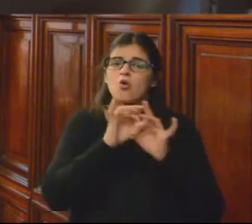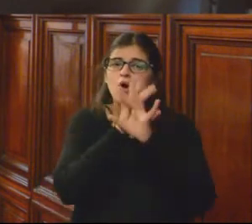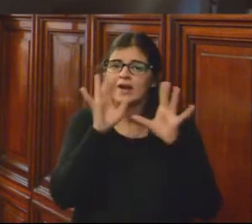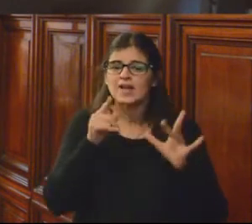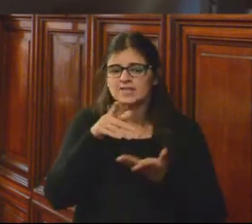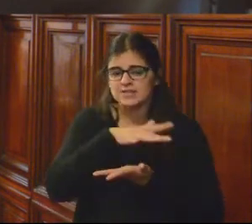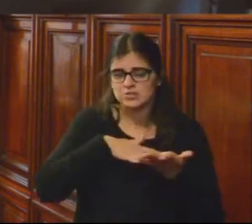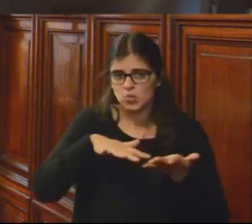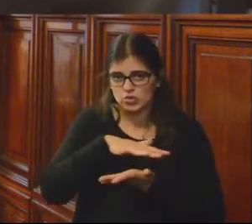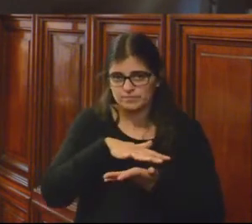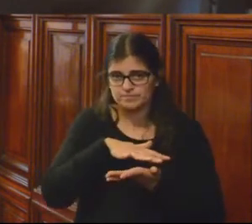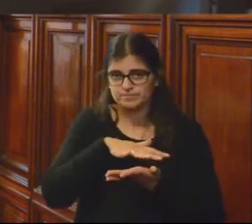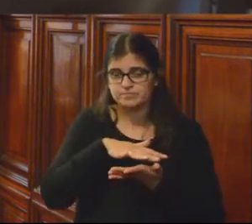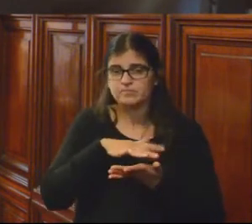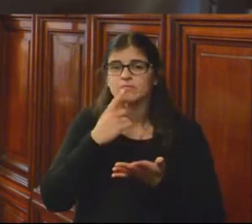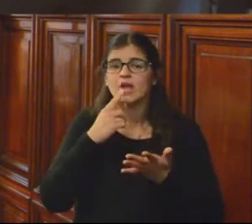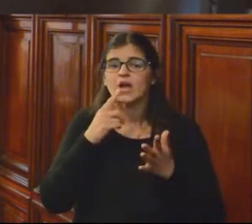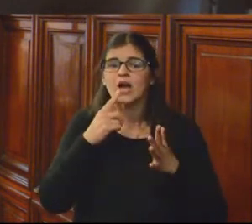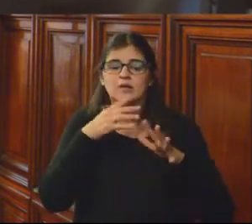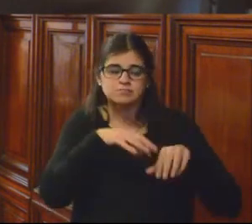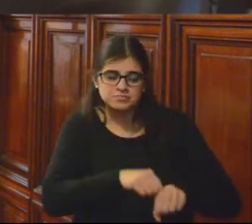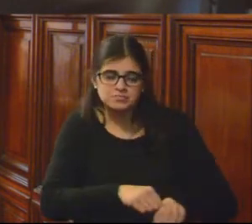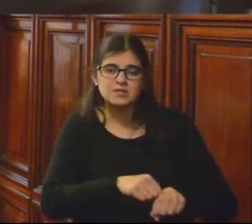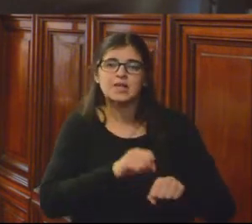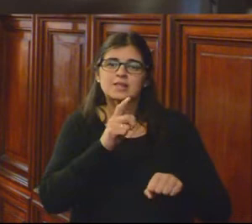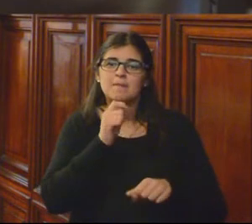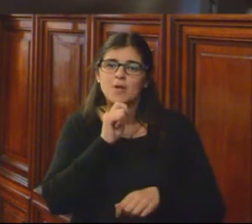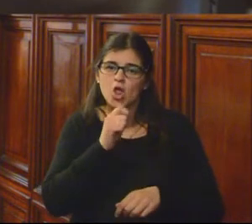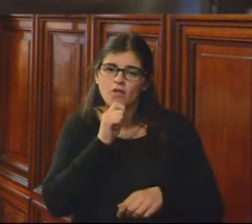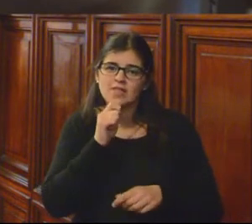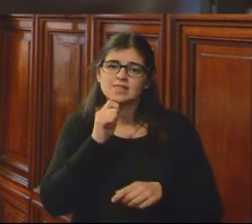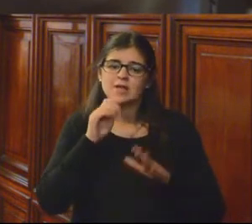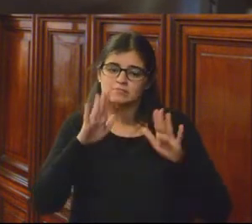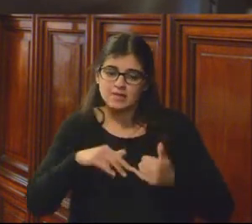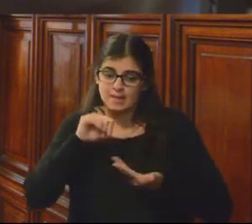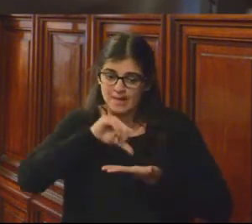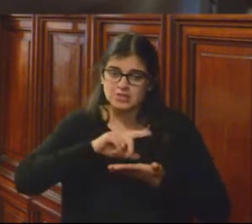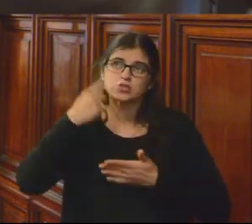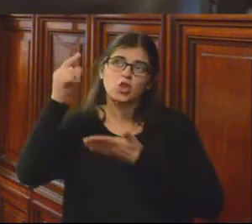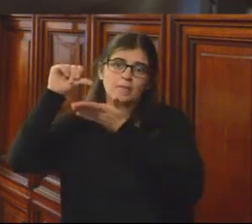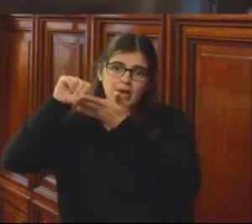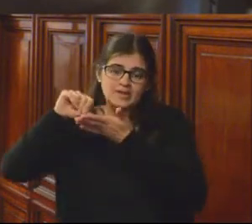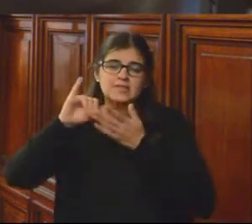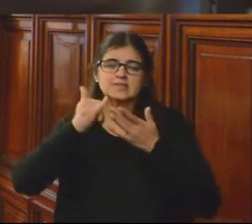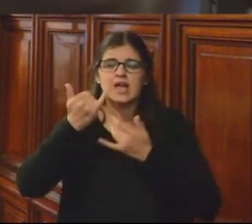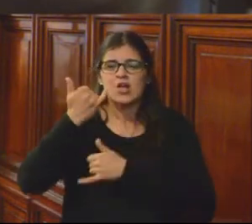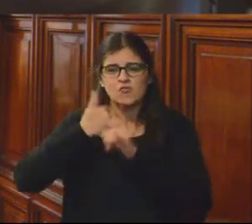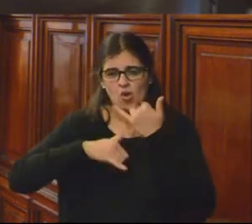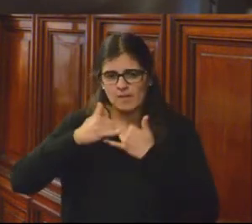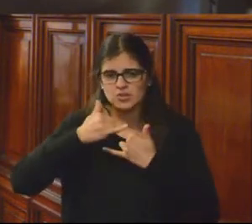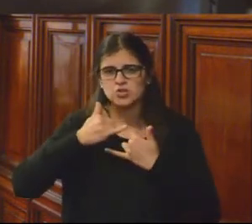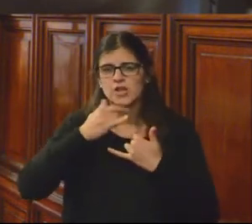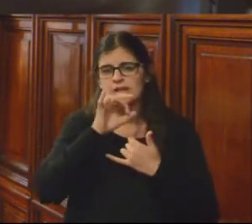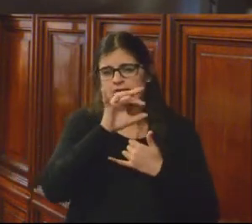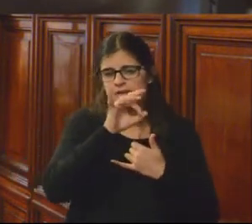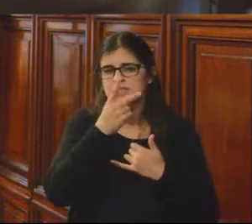esta situación? Detención de periodistas nacionales y extranjeros. Hemos recibido información de, entre 15